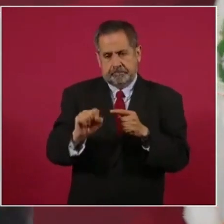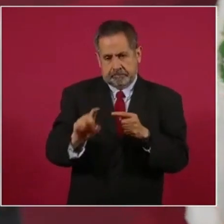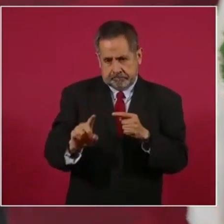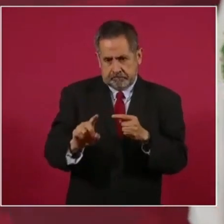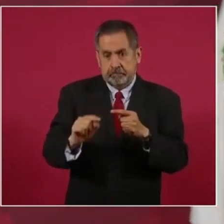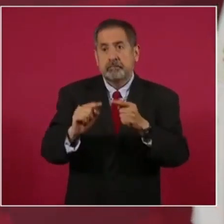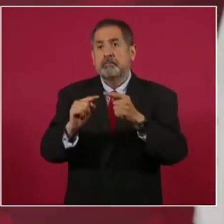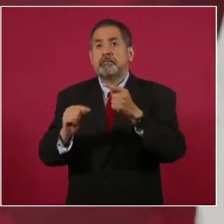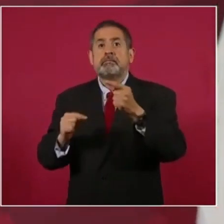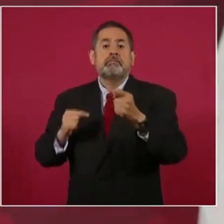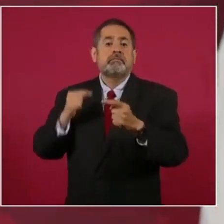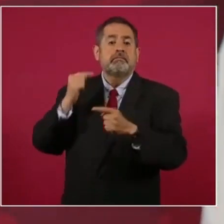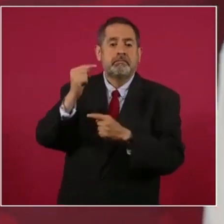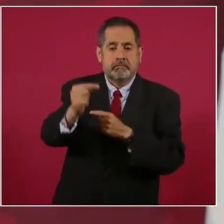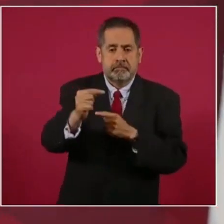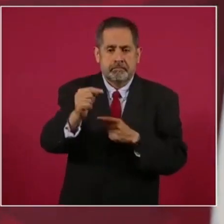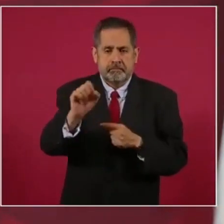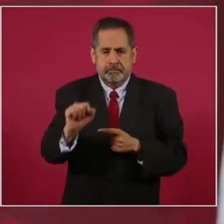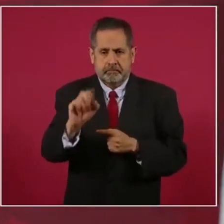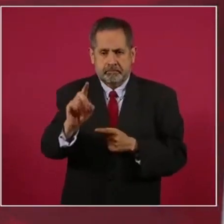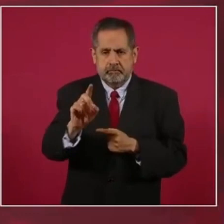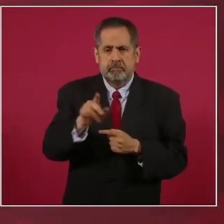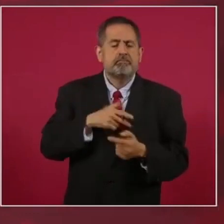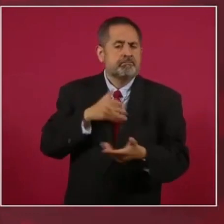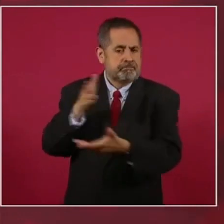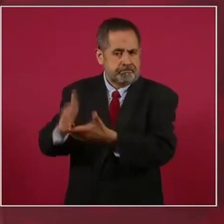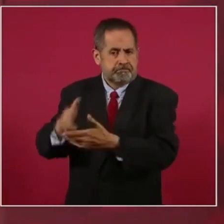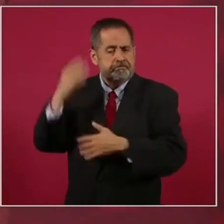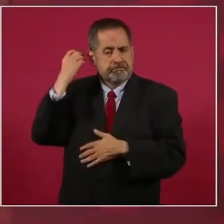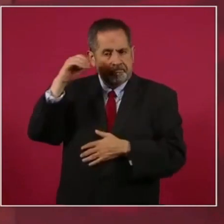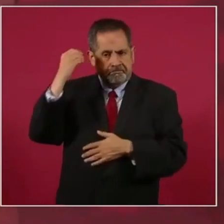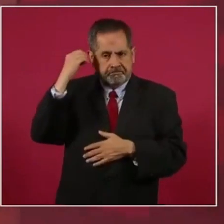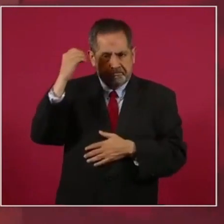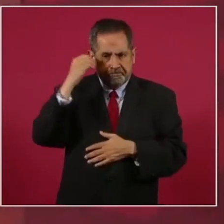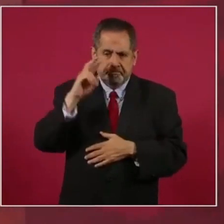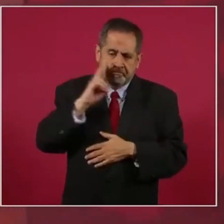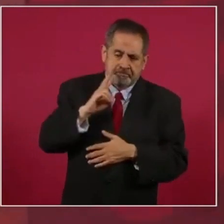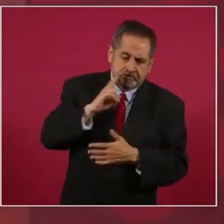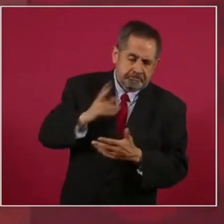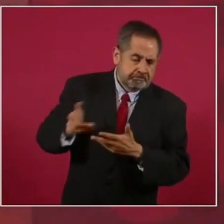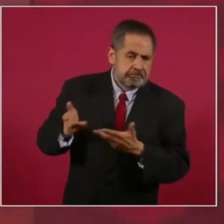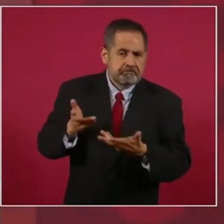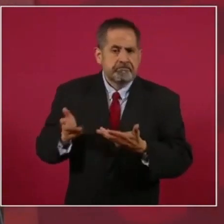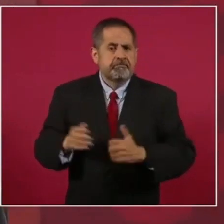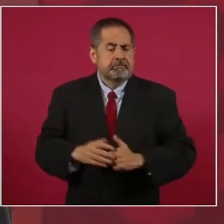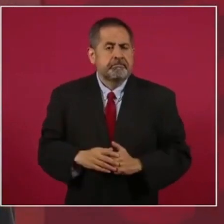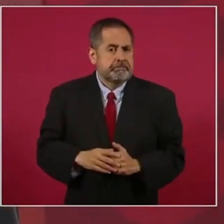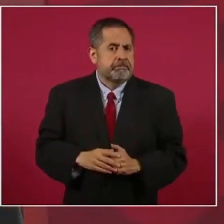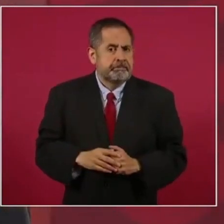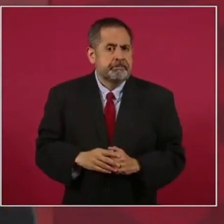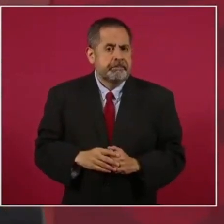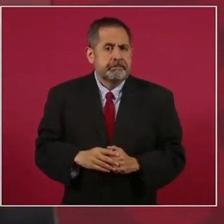semana, el próximo fin de semana voy a Oaxaca, voy a